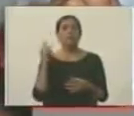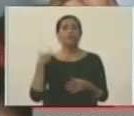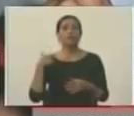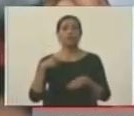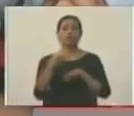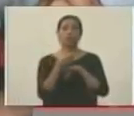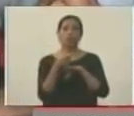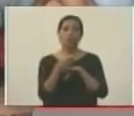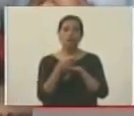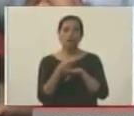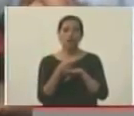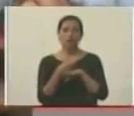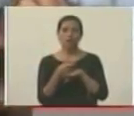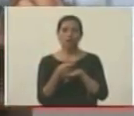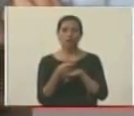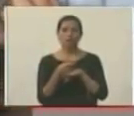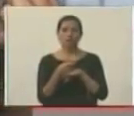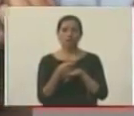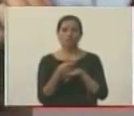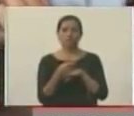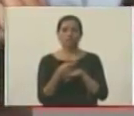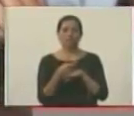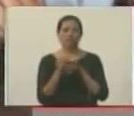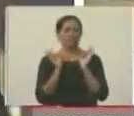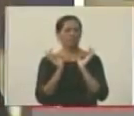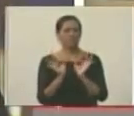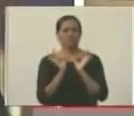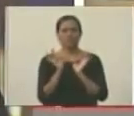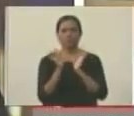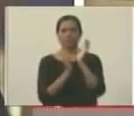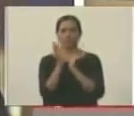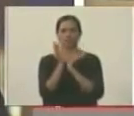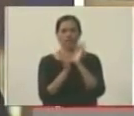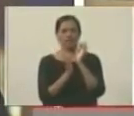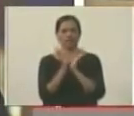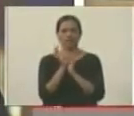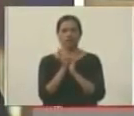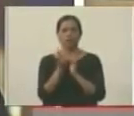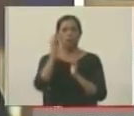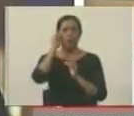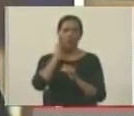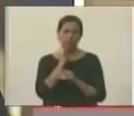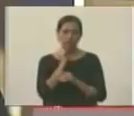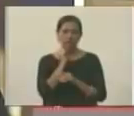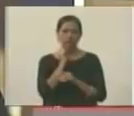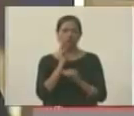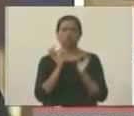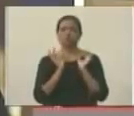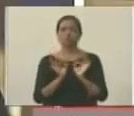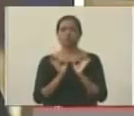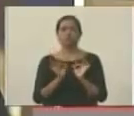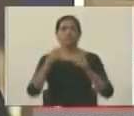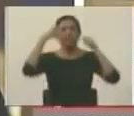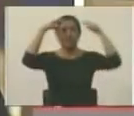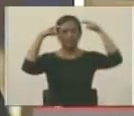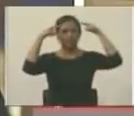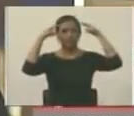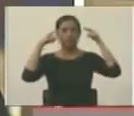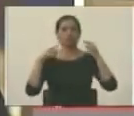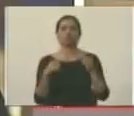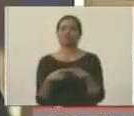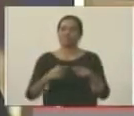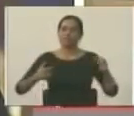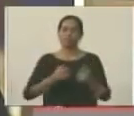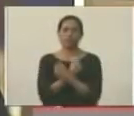gobierno eminentemente cristiano, eminentemente bolivariano, eminentemente chavista, llena de amor,